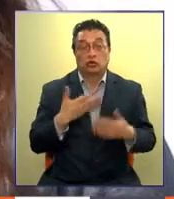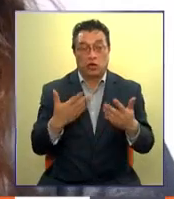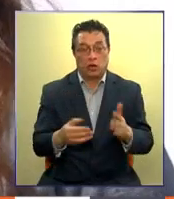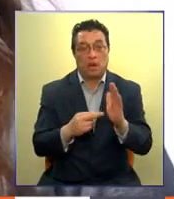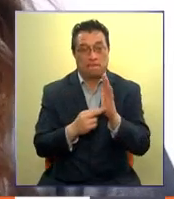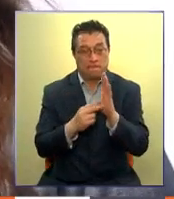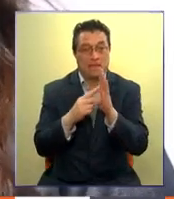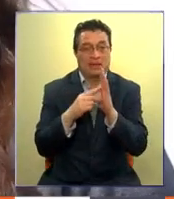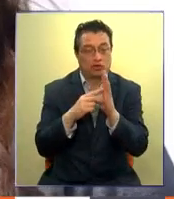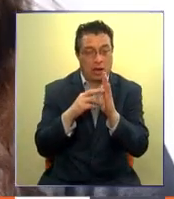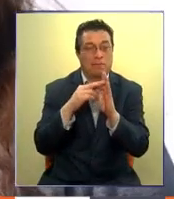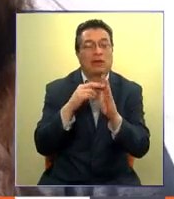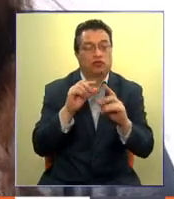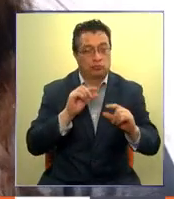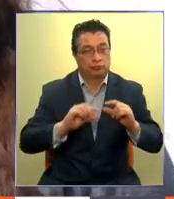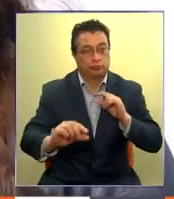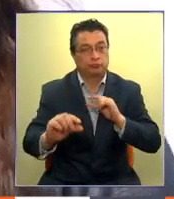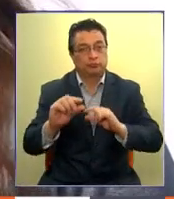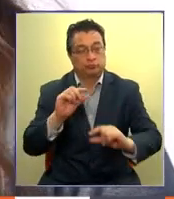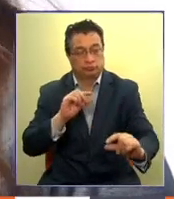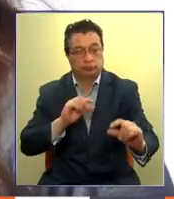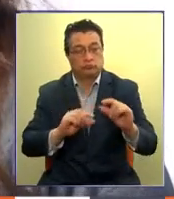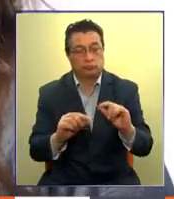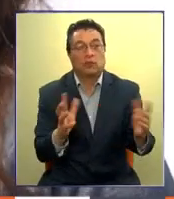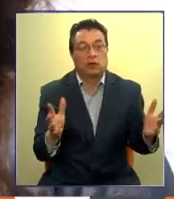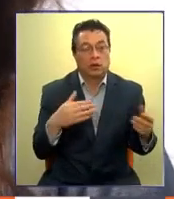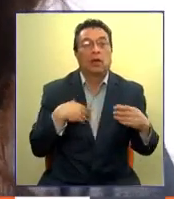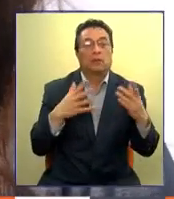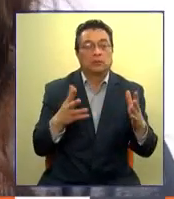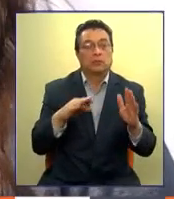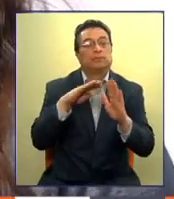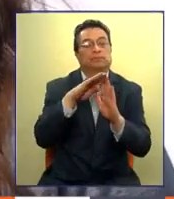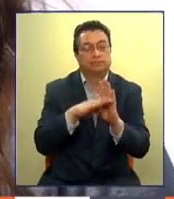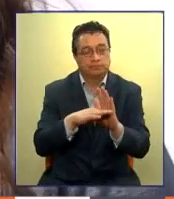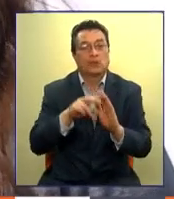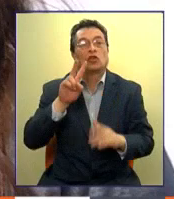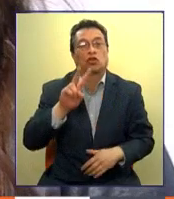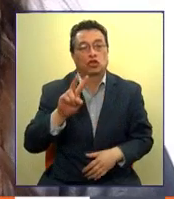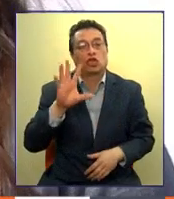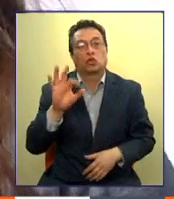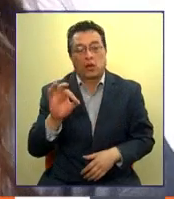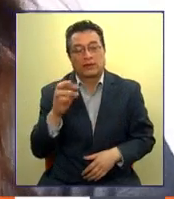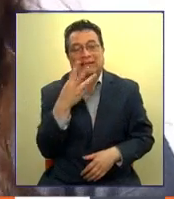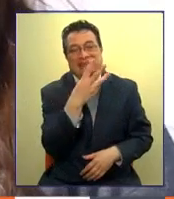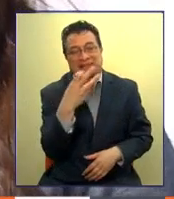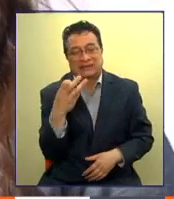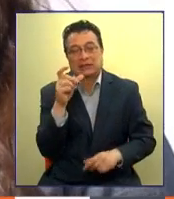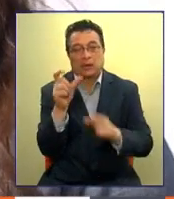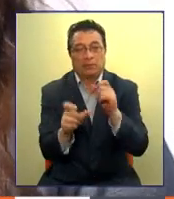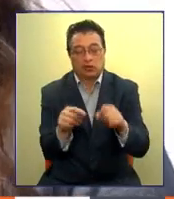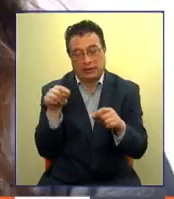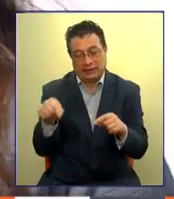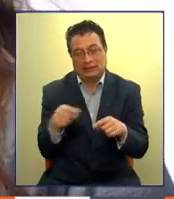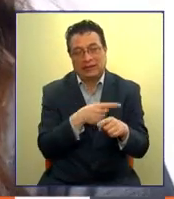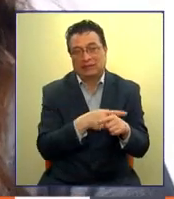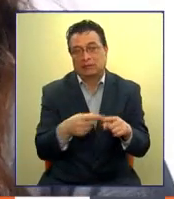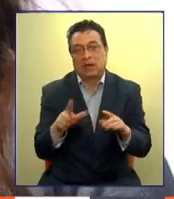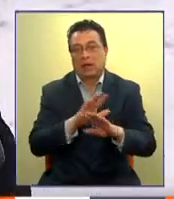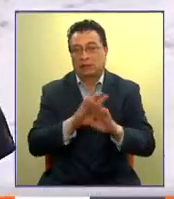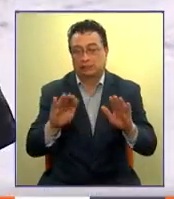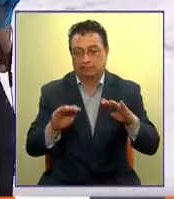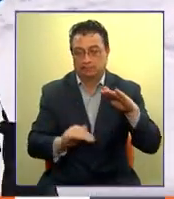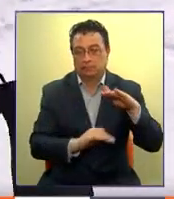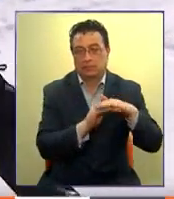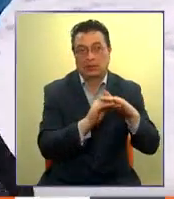paso, obviamente, y estamos dejándolo en unas 250, 300 personas esta semana, más o menos en eso nos estamos